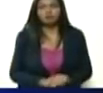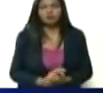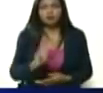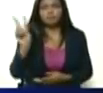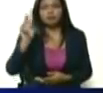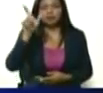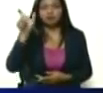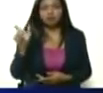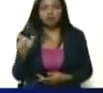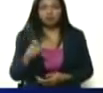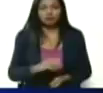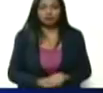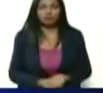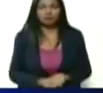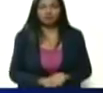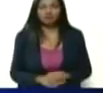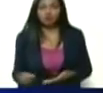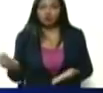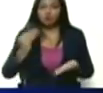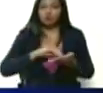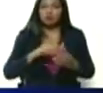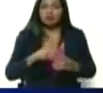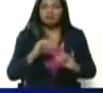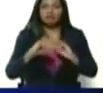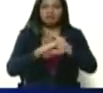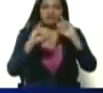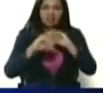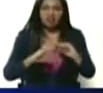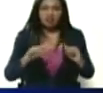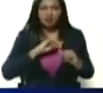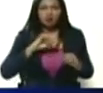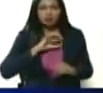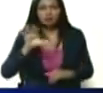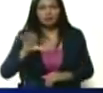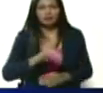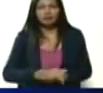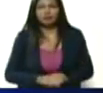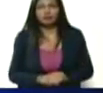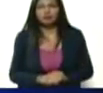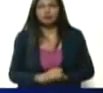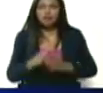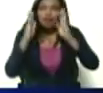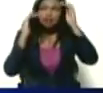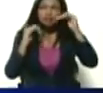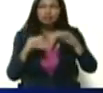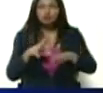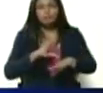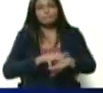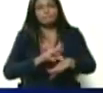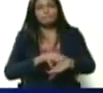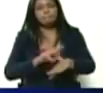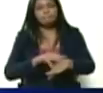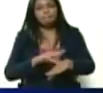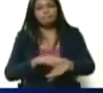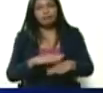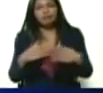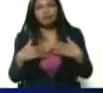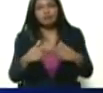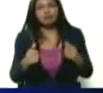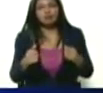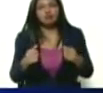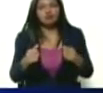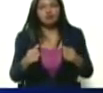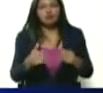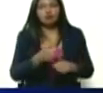venezolanos que están regresando felizmente a nuestra patria, donde la atención médica y de salud y